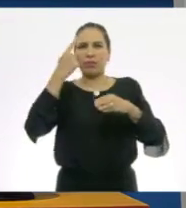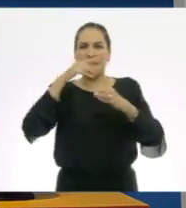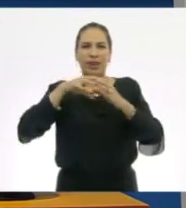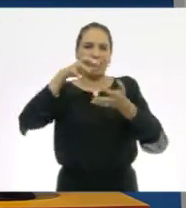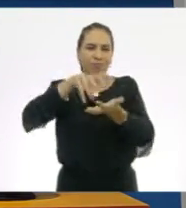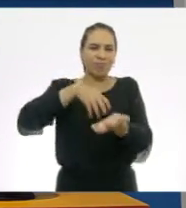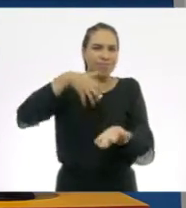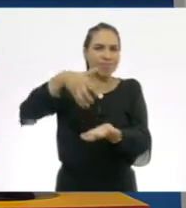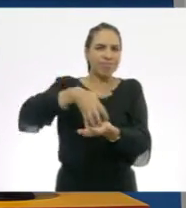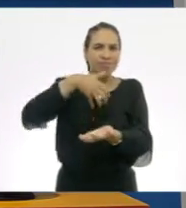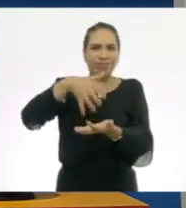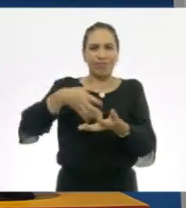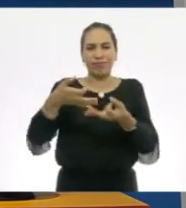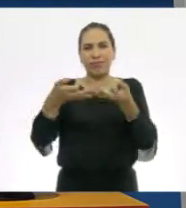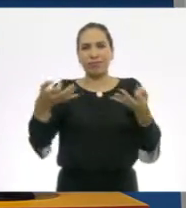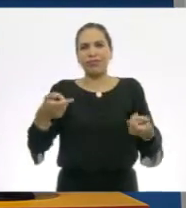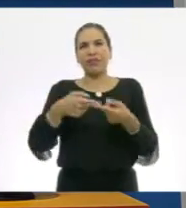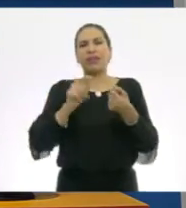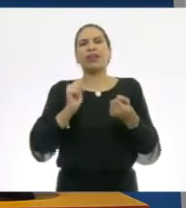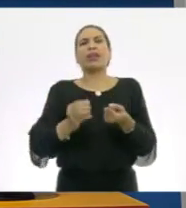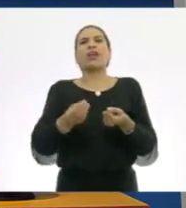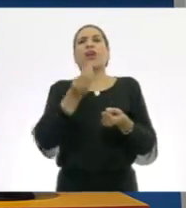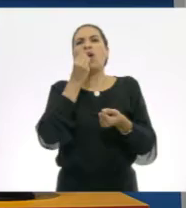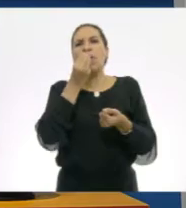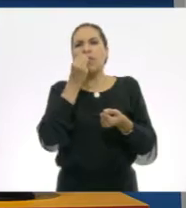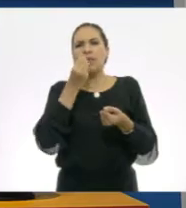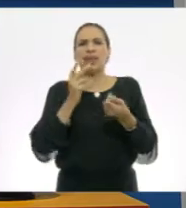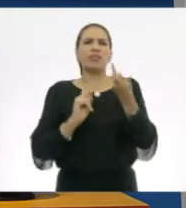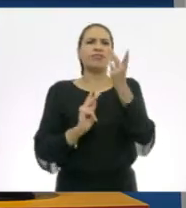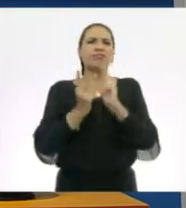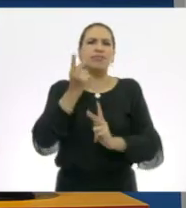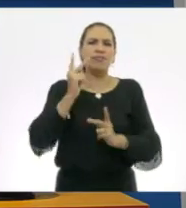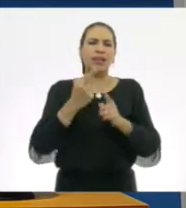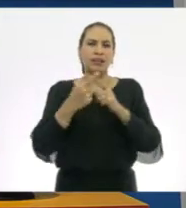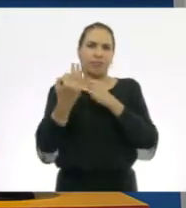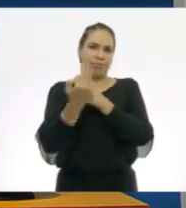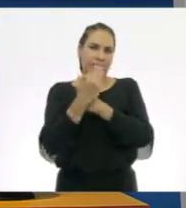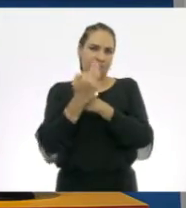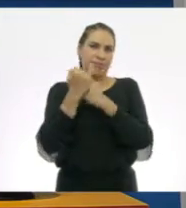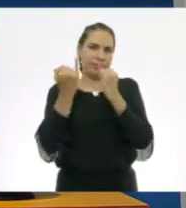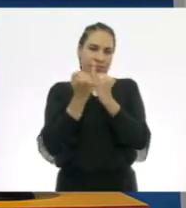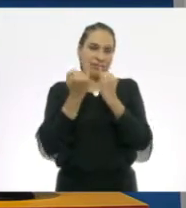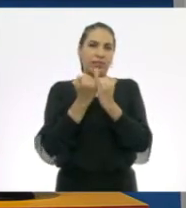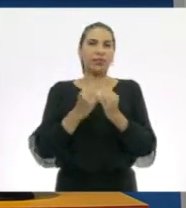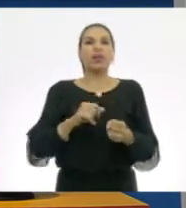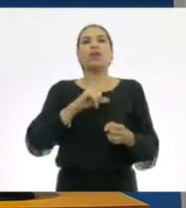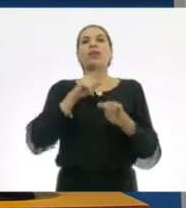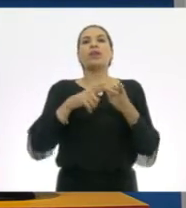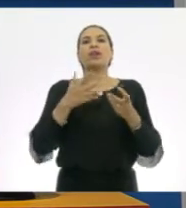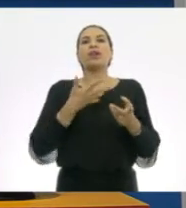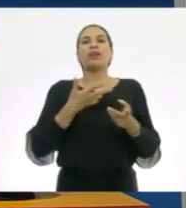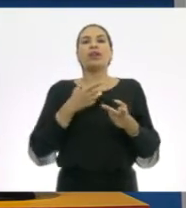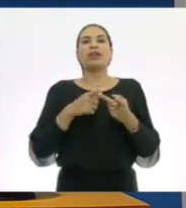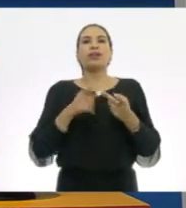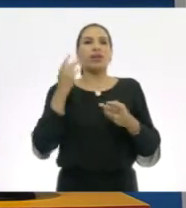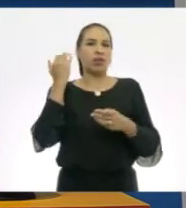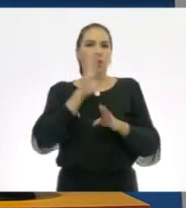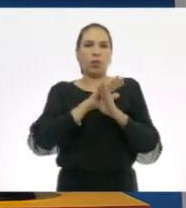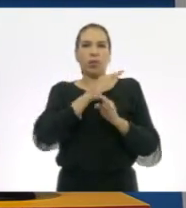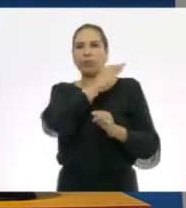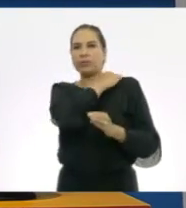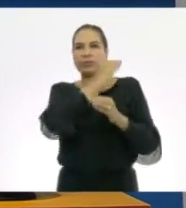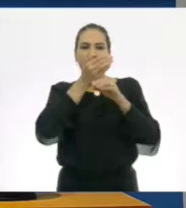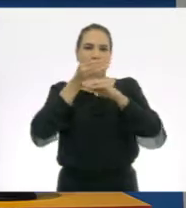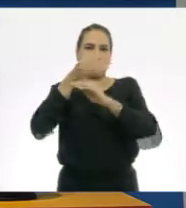desenterrar pasto, alimento y que les permitían también defenderse. Y también tenían una joroba que les